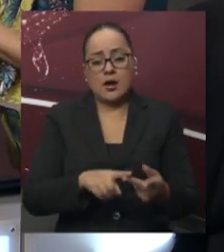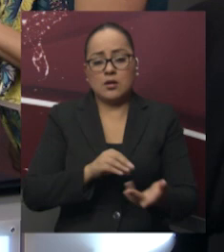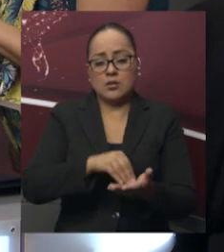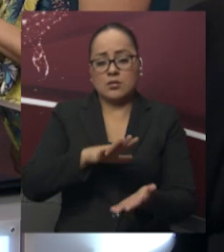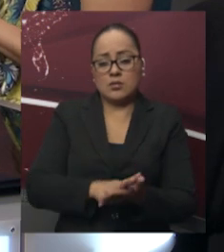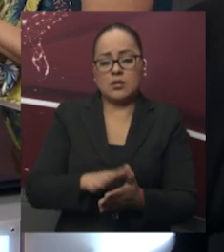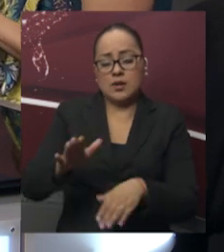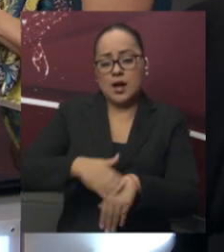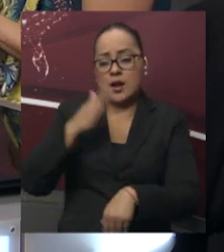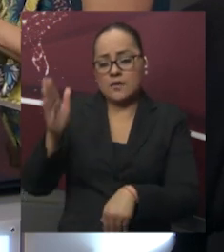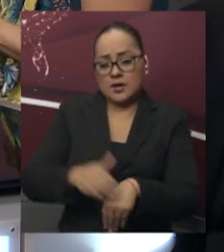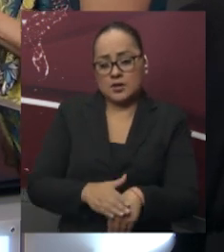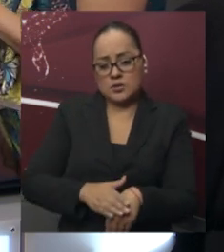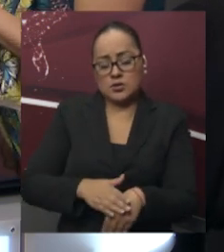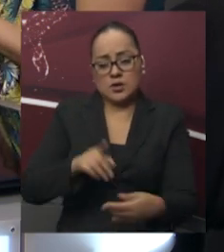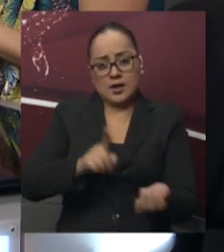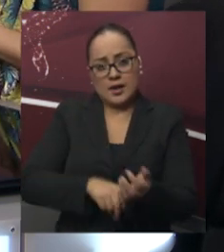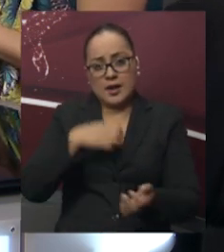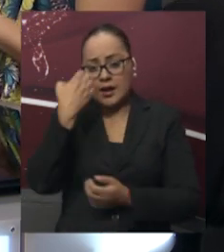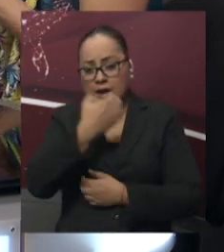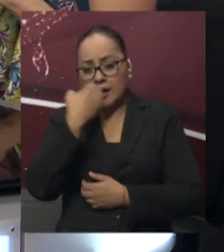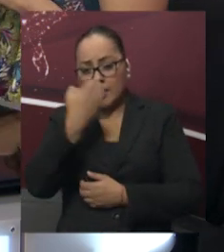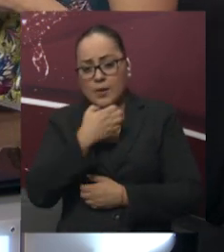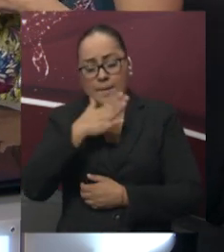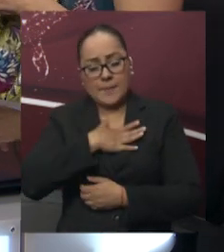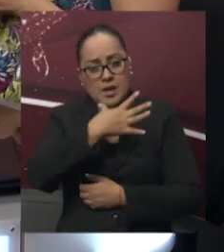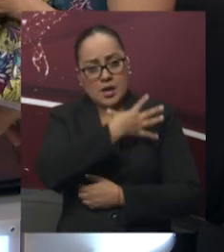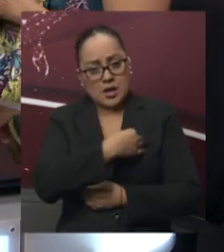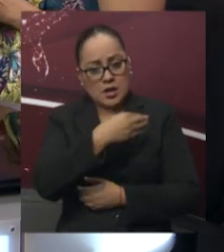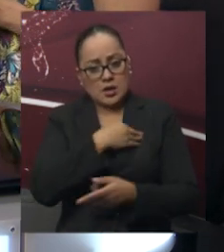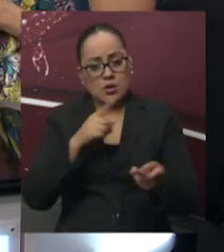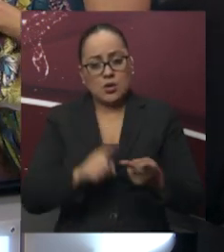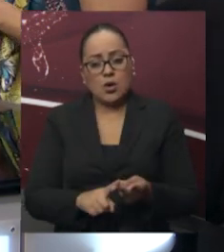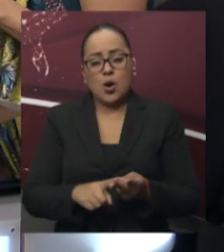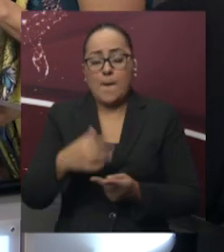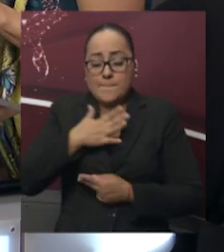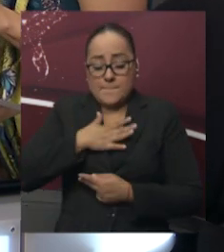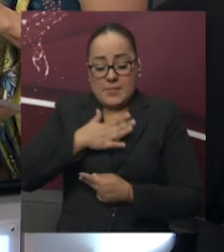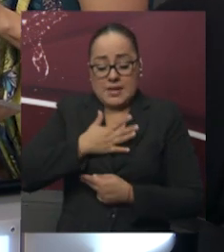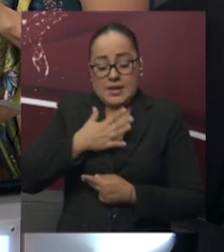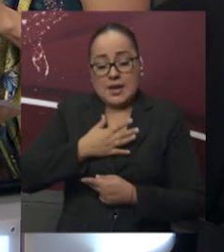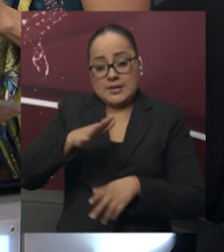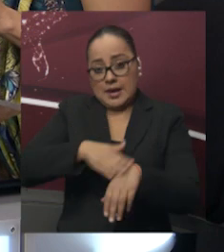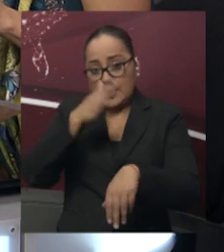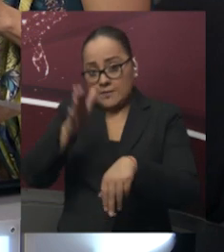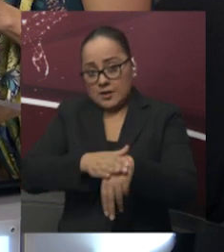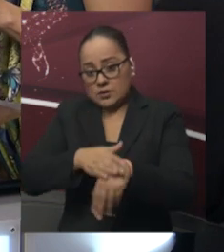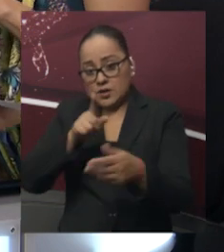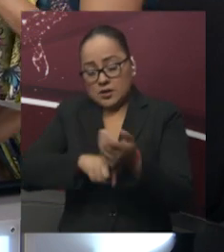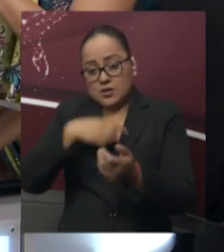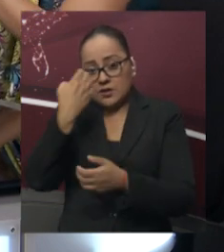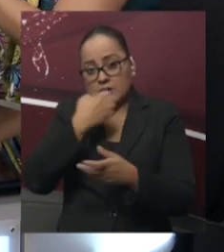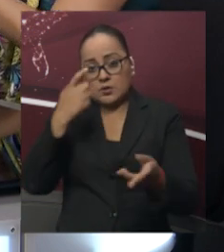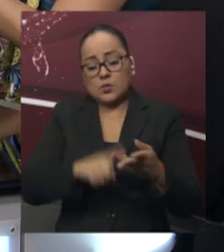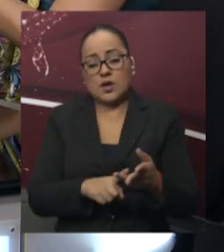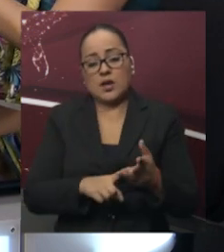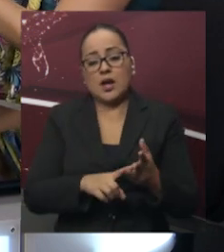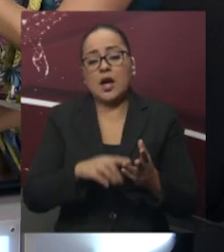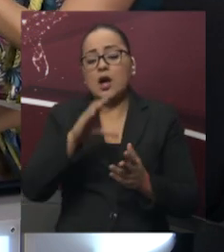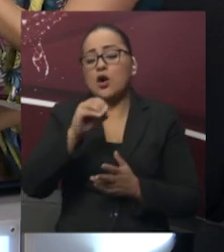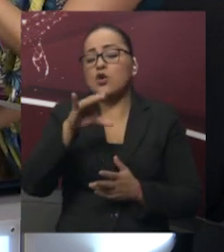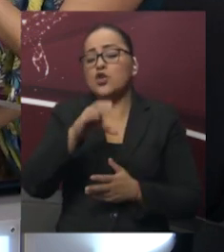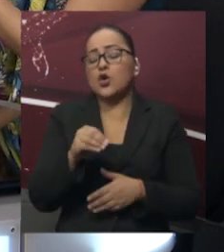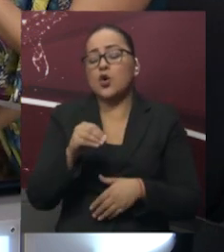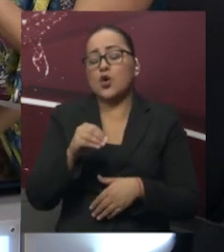en calificaciones, por ejemplo, escolares de nuestros hijos o de nosotros mismos, los códigos de conducta, todo